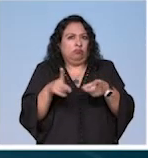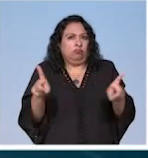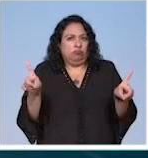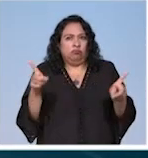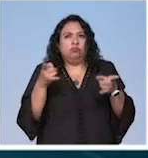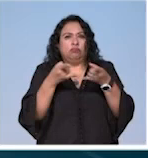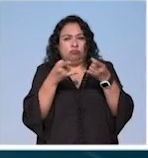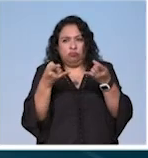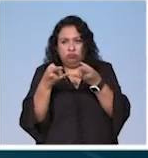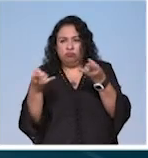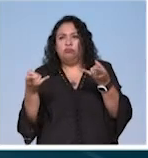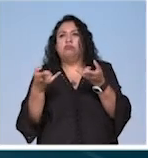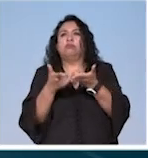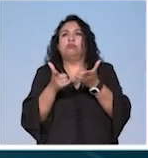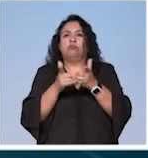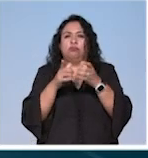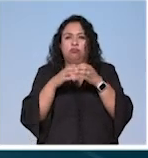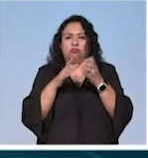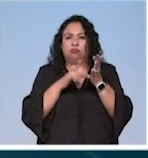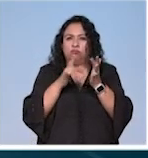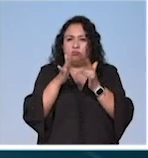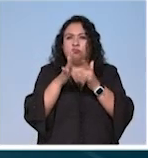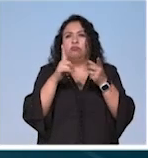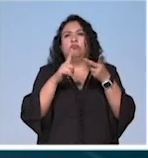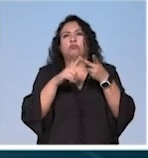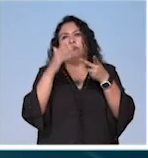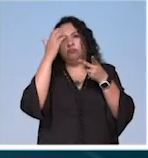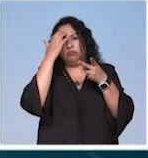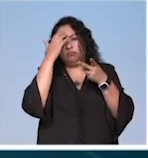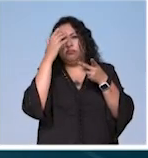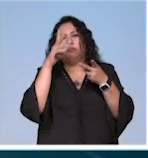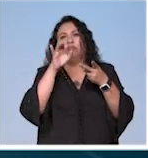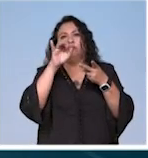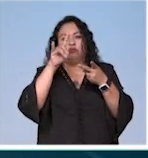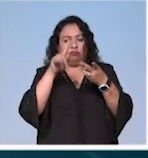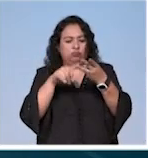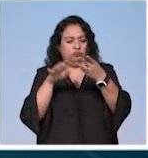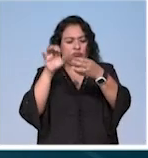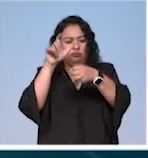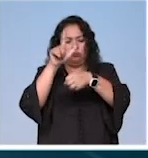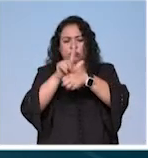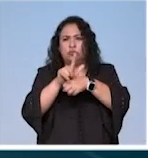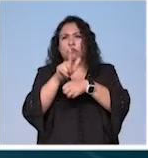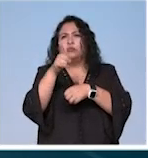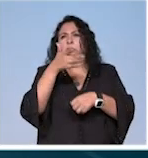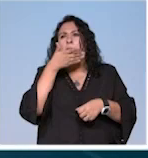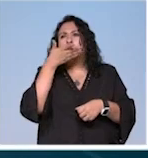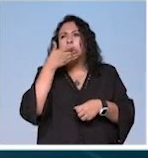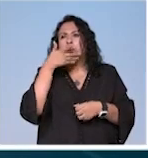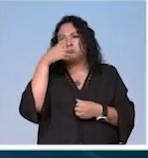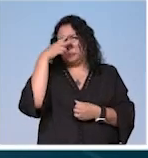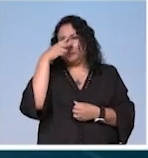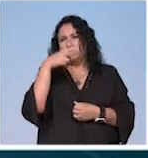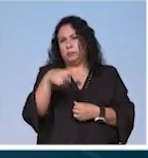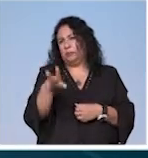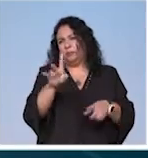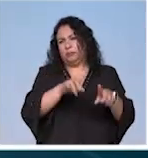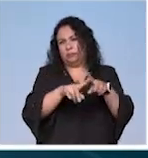las historias de la Compañía de Jesús, el conocimiento de la botánica y de la cultura tradicionales mexicanas,